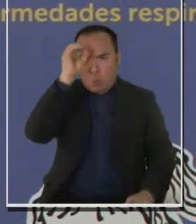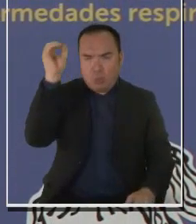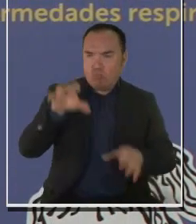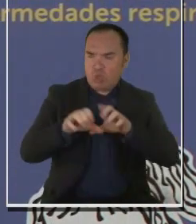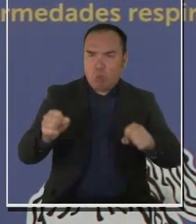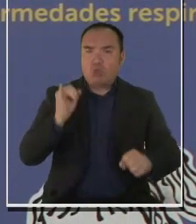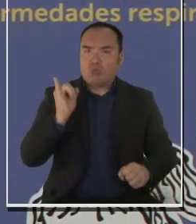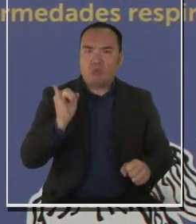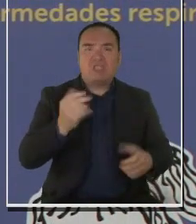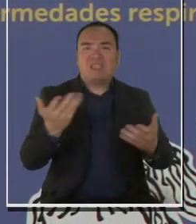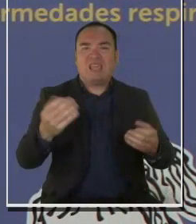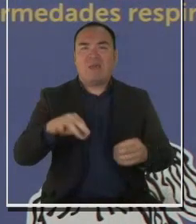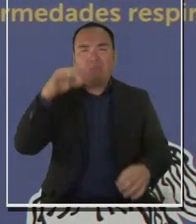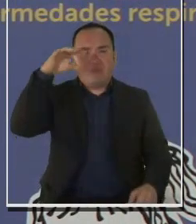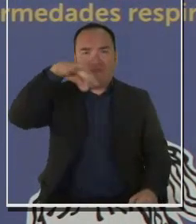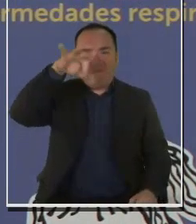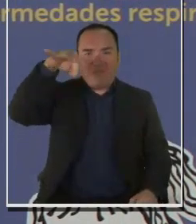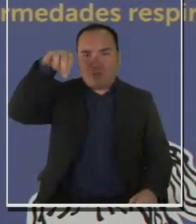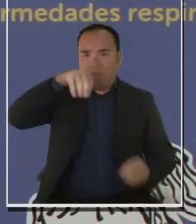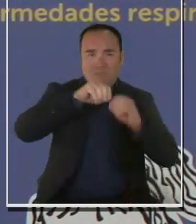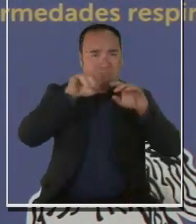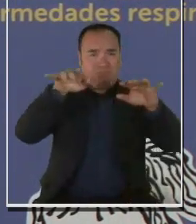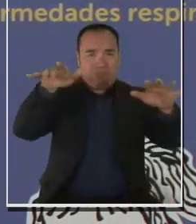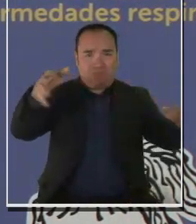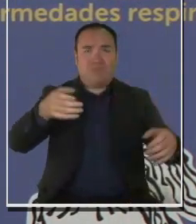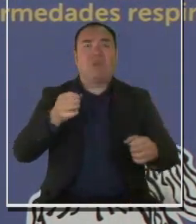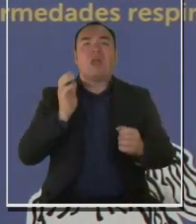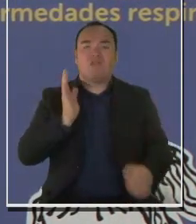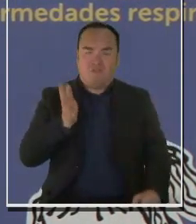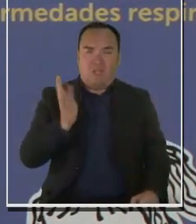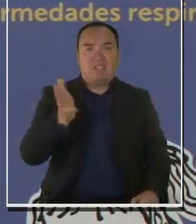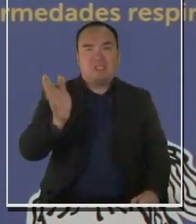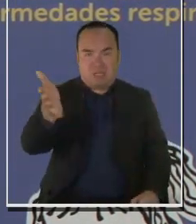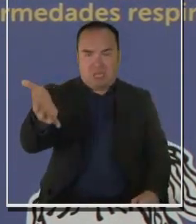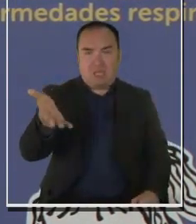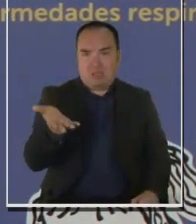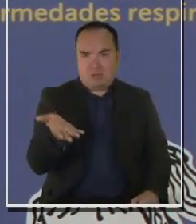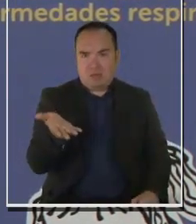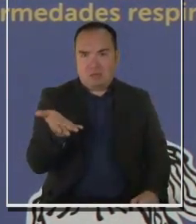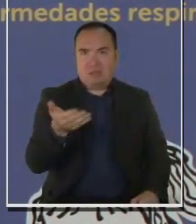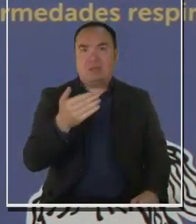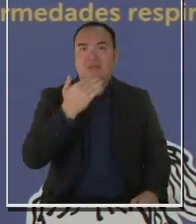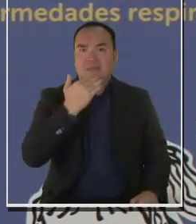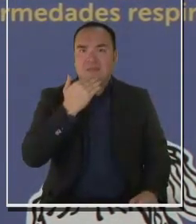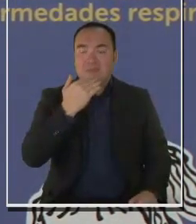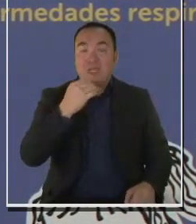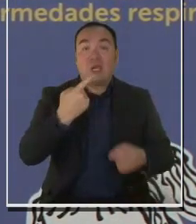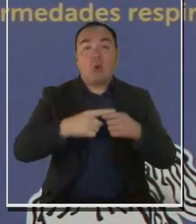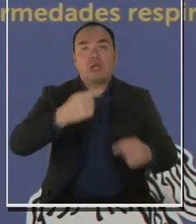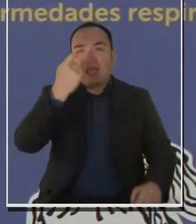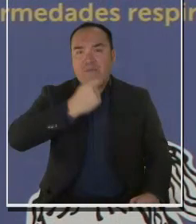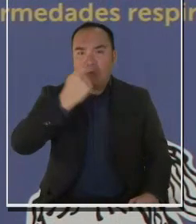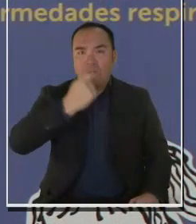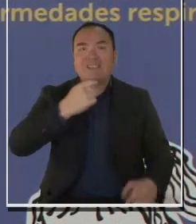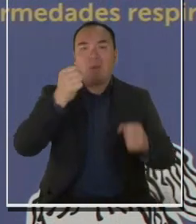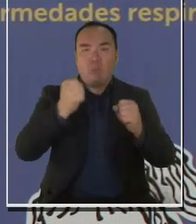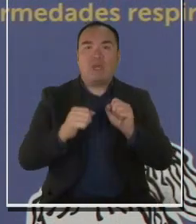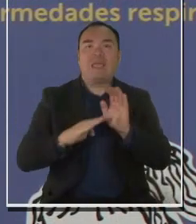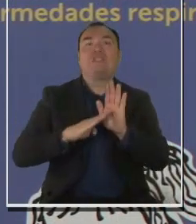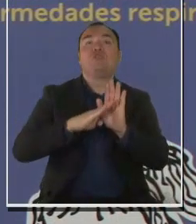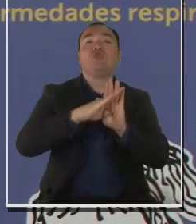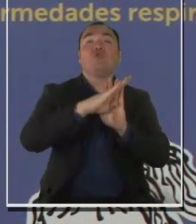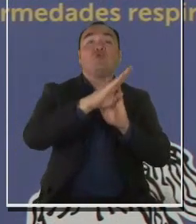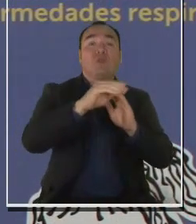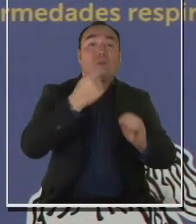existe una alta circulación y es probable que se mantenga esta circulación alta e incluso la circulación de influenza pueda aumentar en las